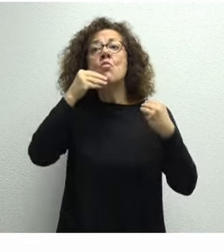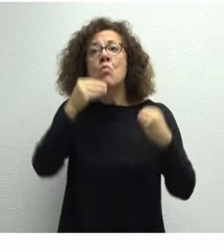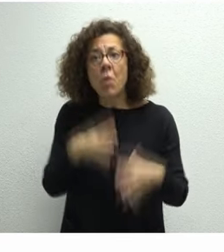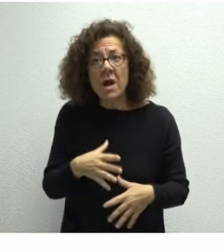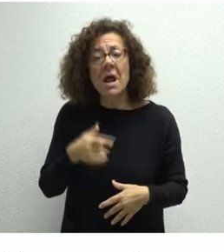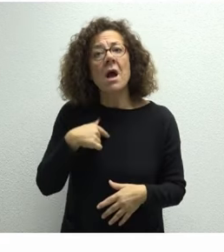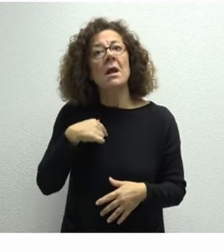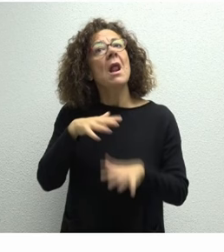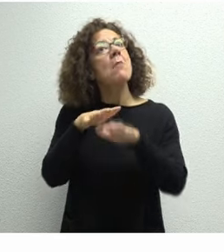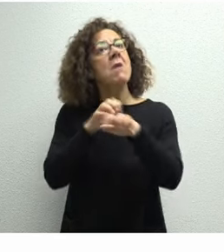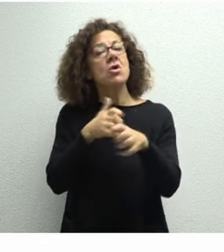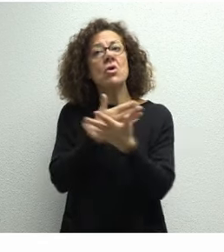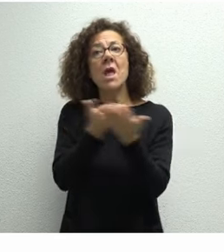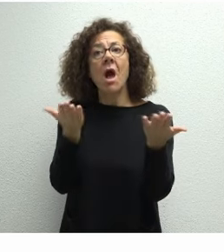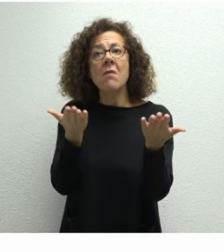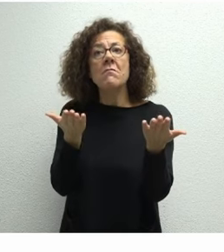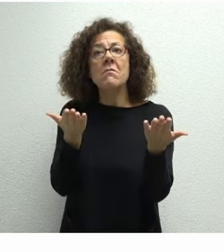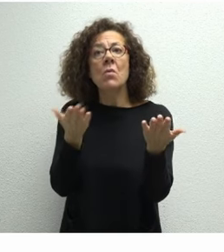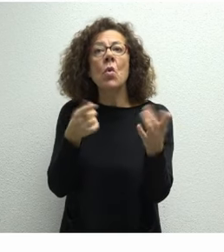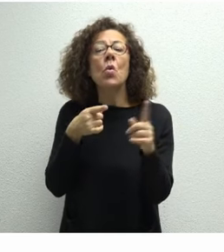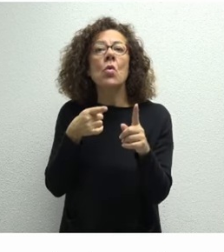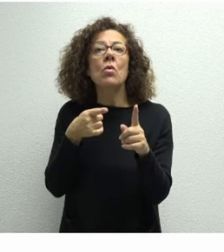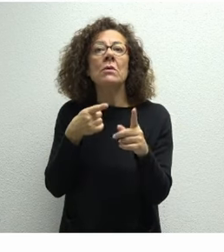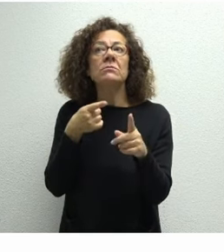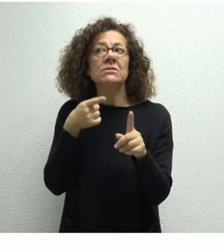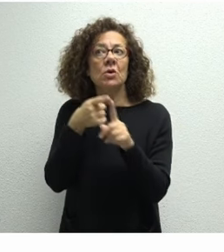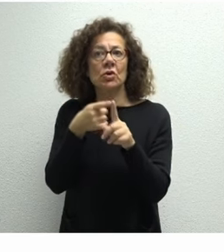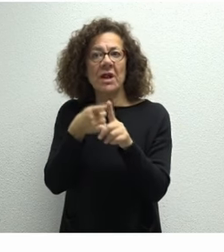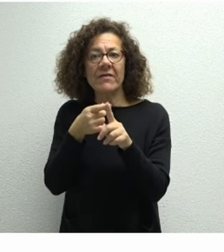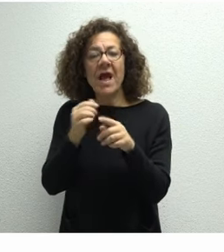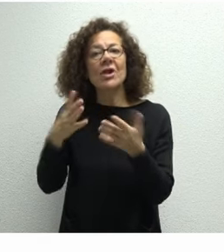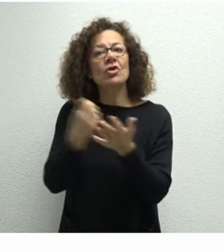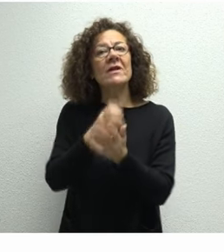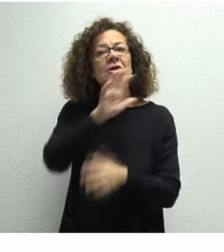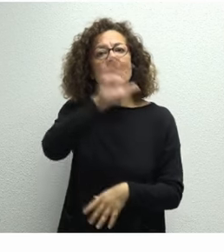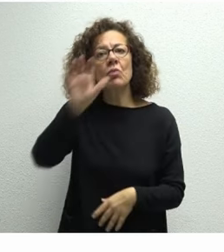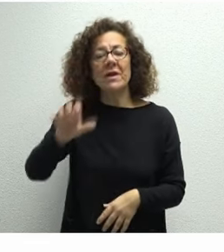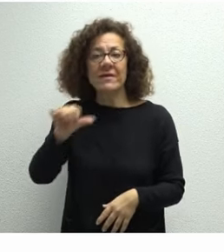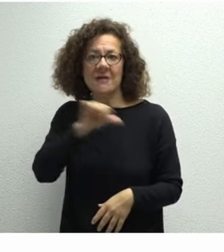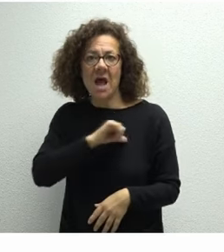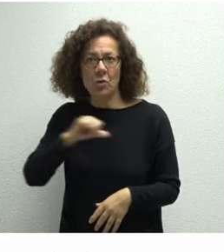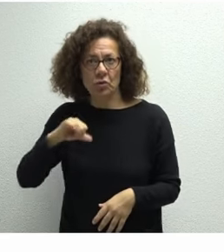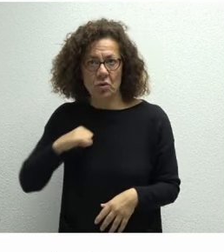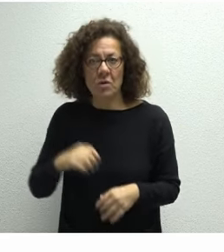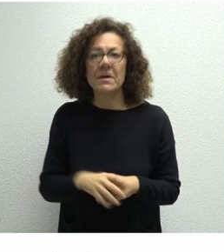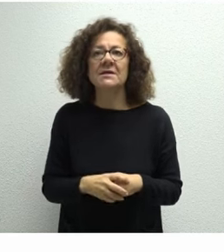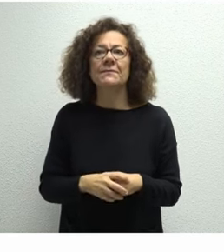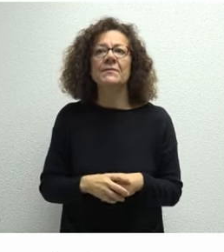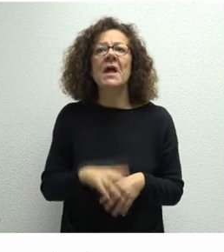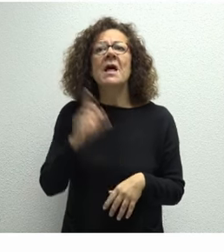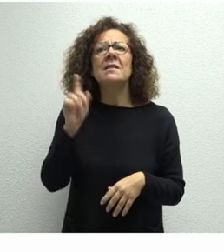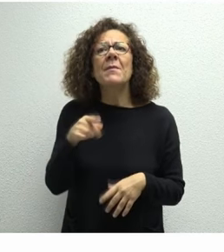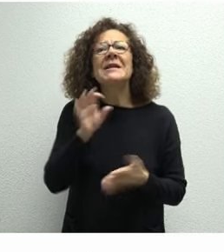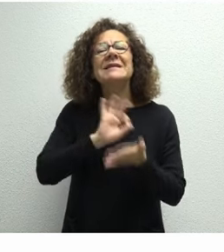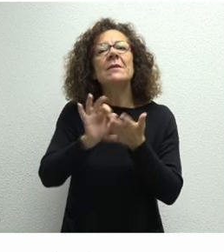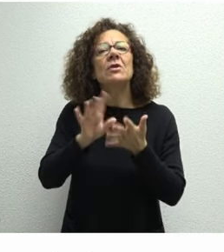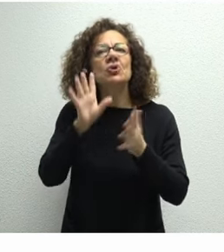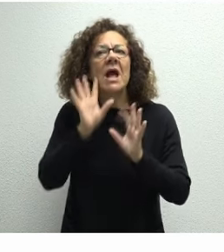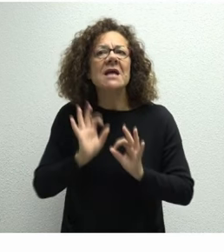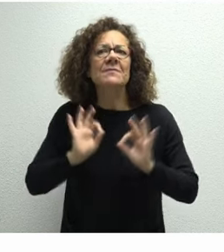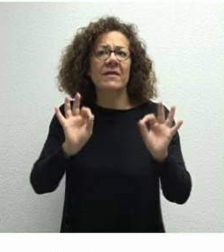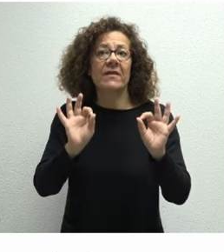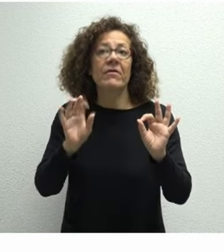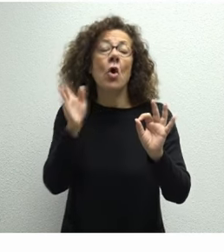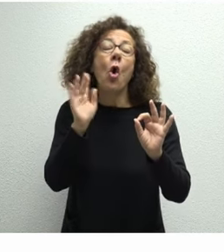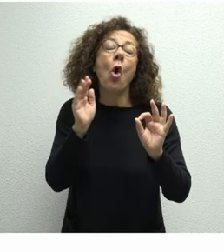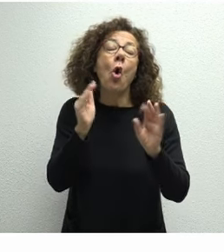que mayoritariamente se se se considera en todas las comunidades autónomas no servicios específicos lo que queda